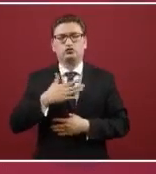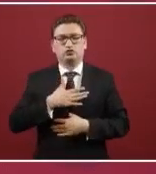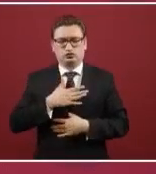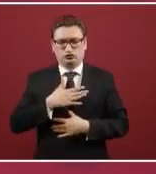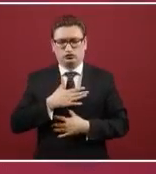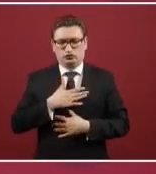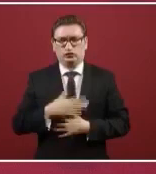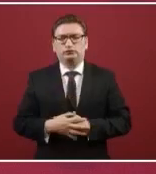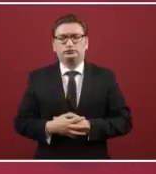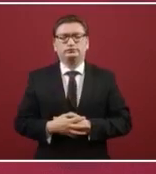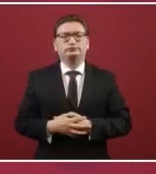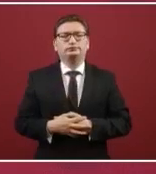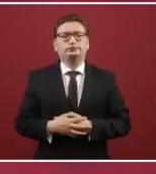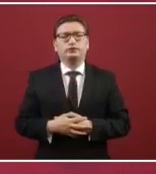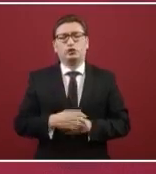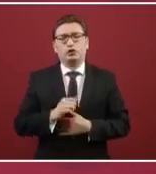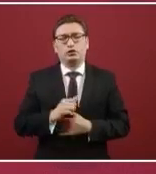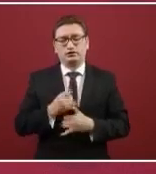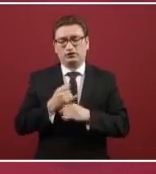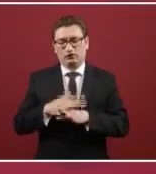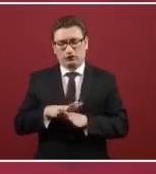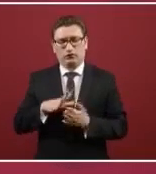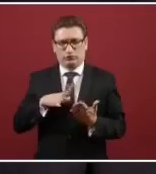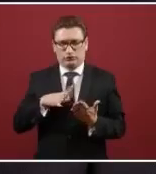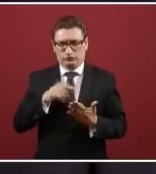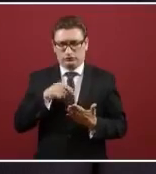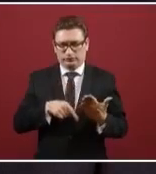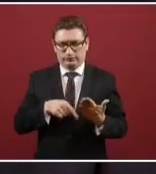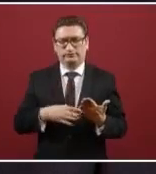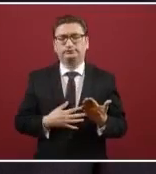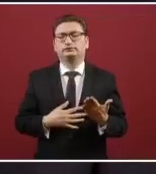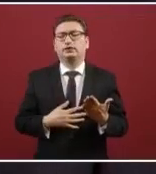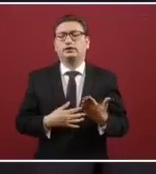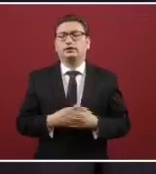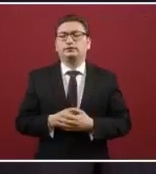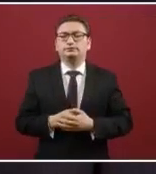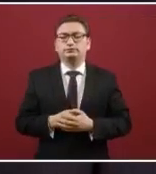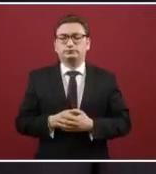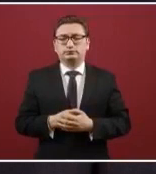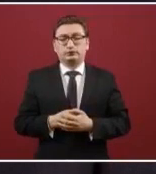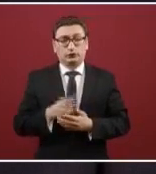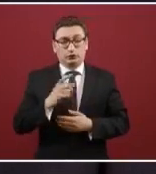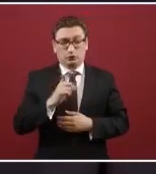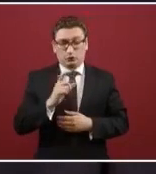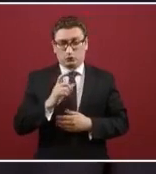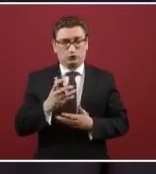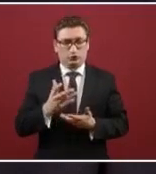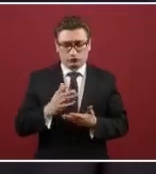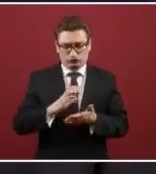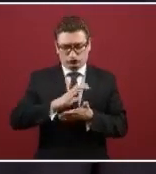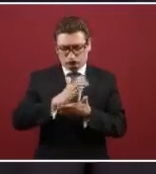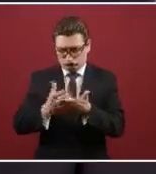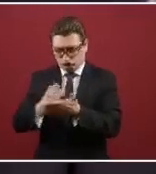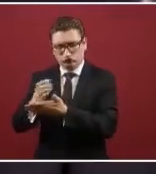tengo la información que los contratos que